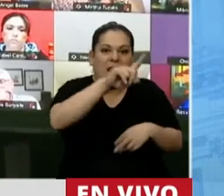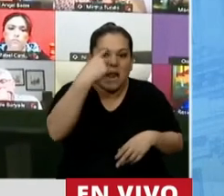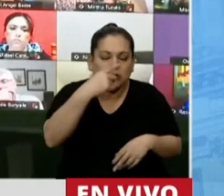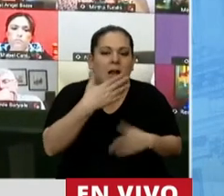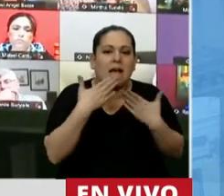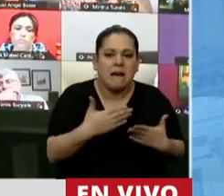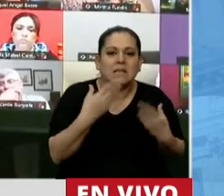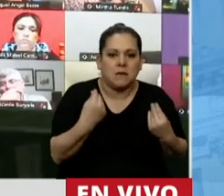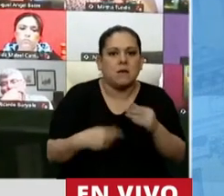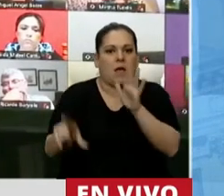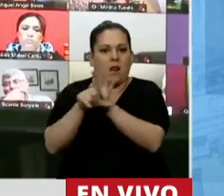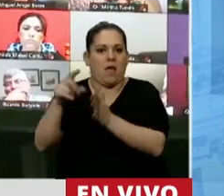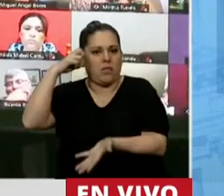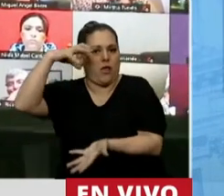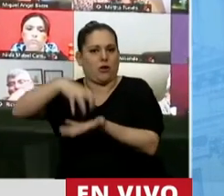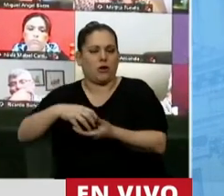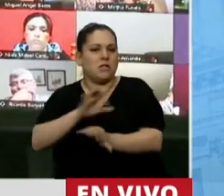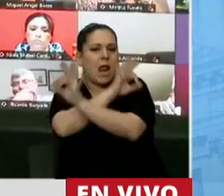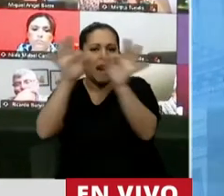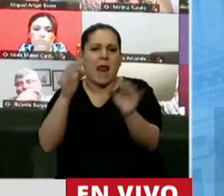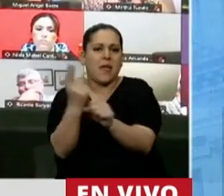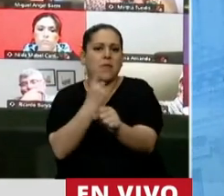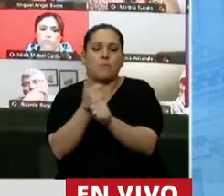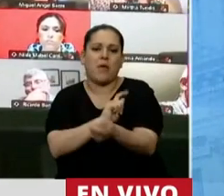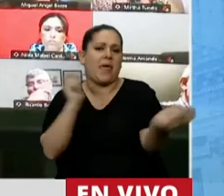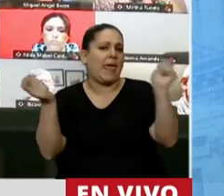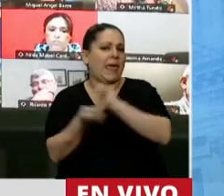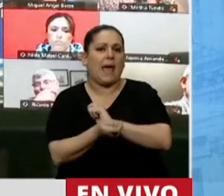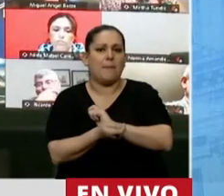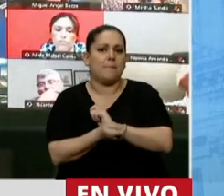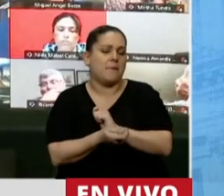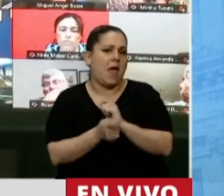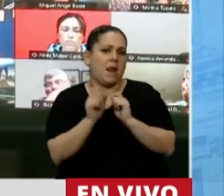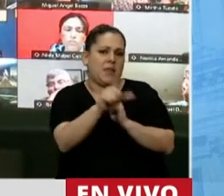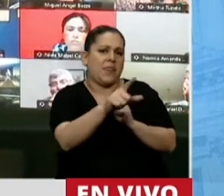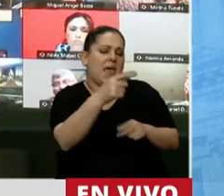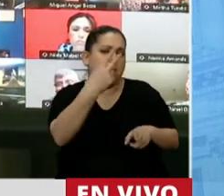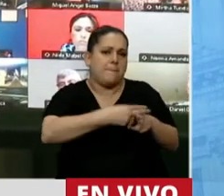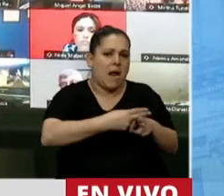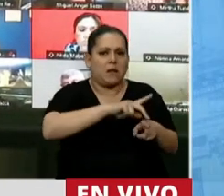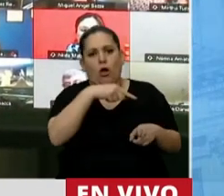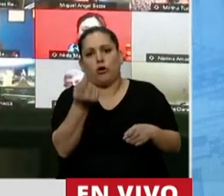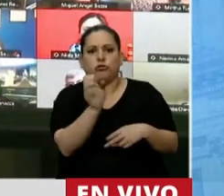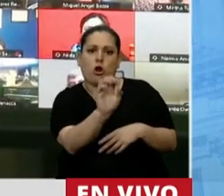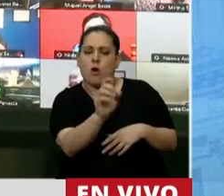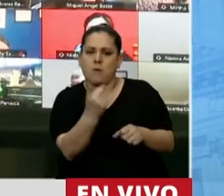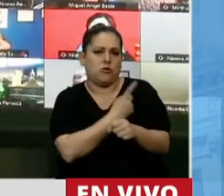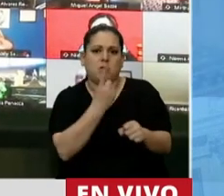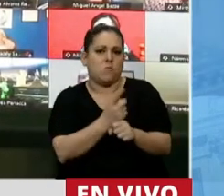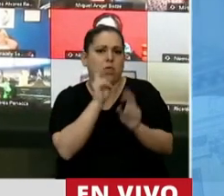nunca nadie cambiarle la categoría y el ordenamiento territorial. No